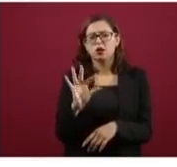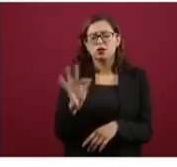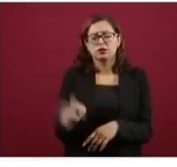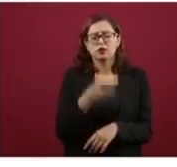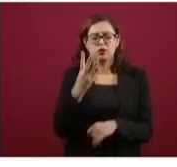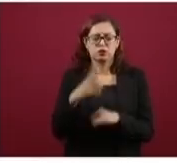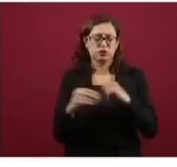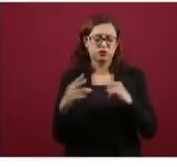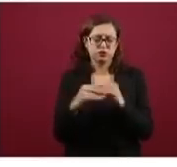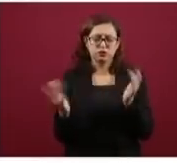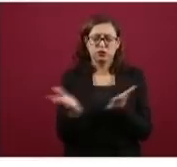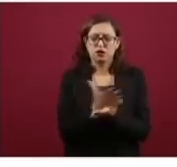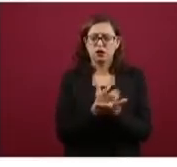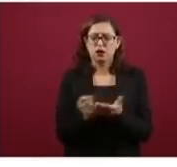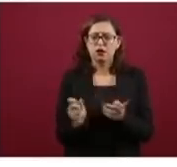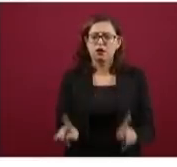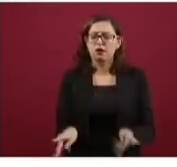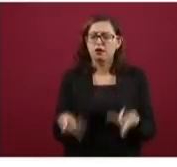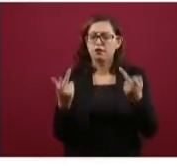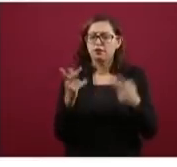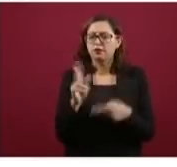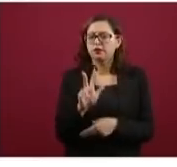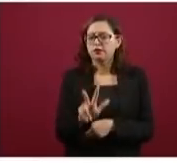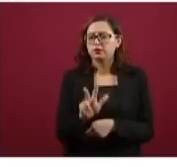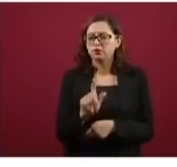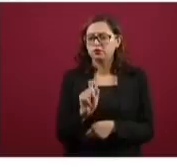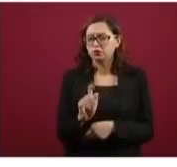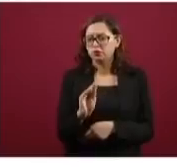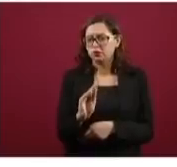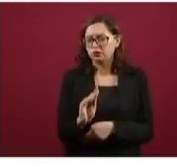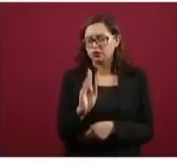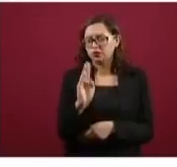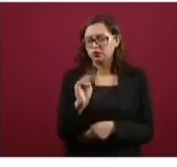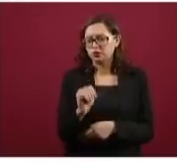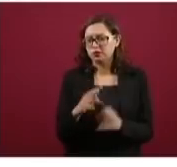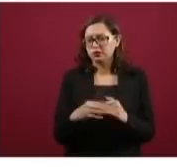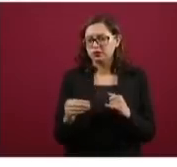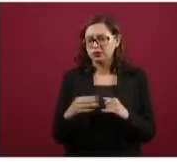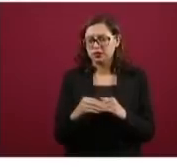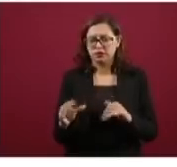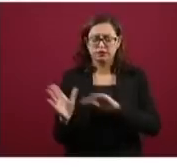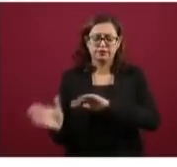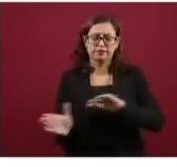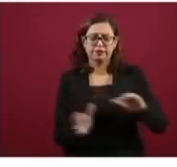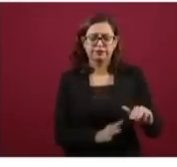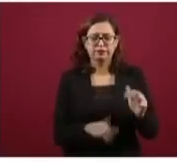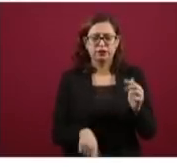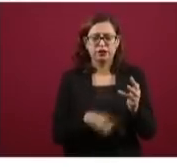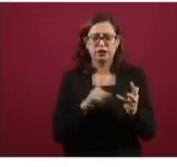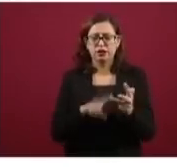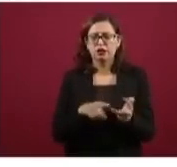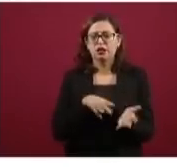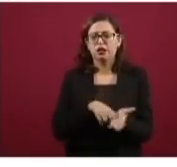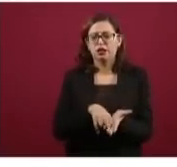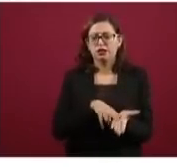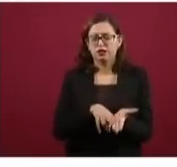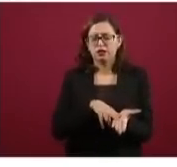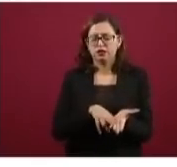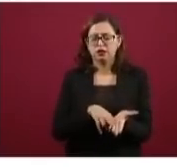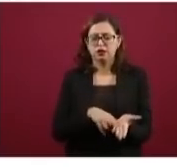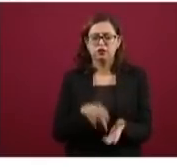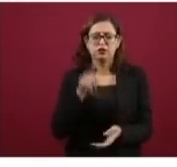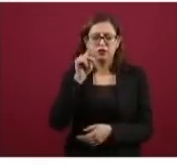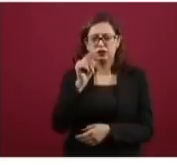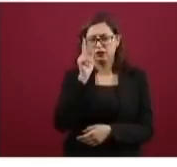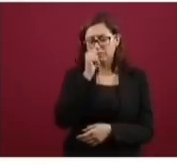18 pesos y nueve centavos por litro y en el caso del diesel corporativo en er visión en hermosillo sonora con